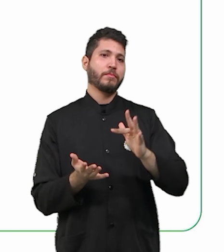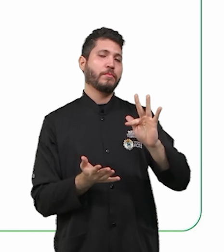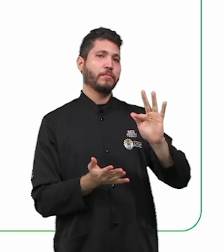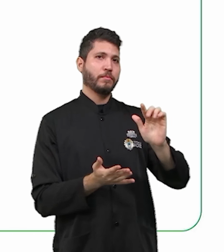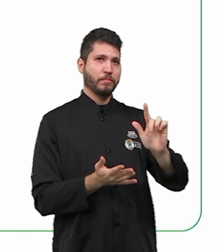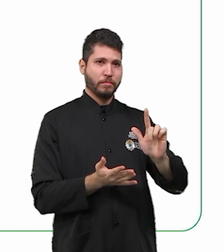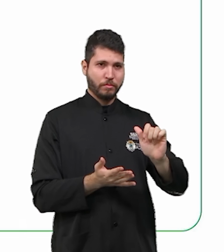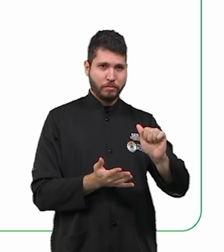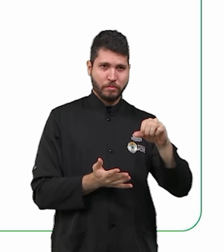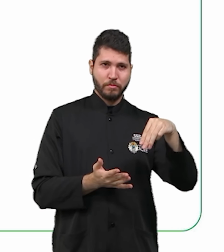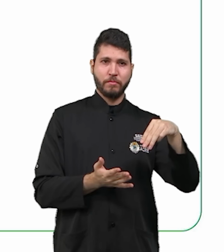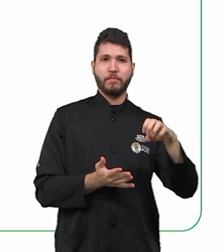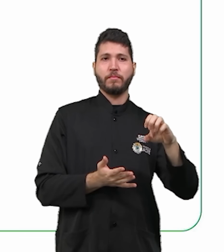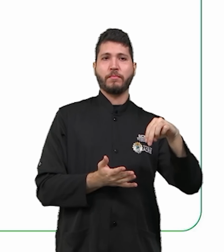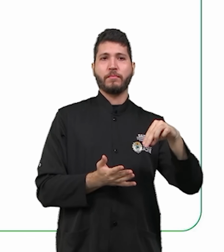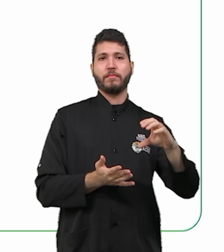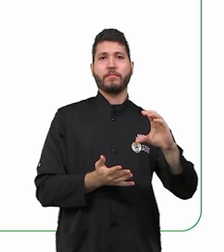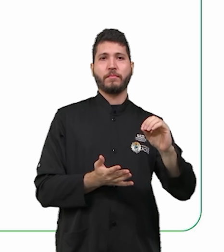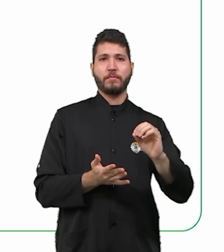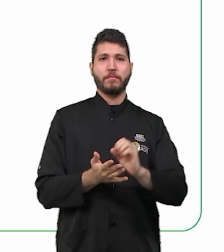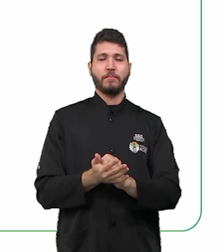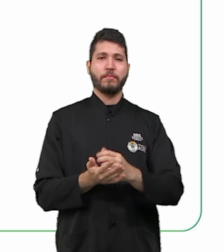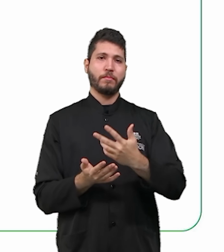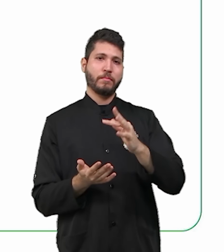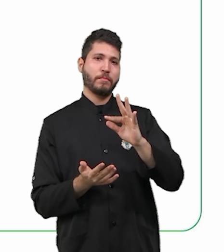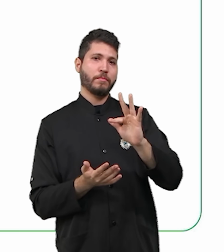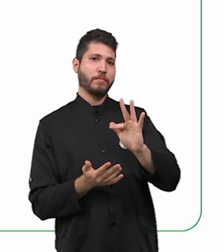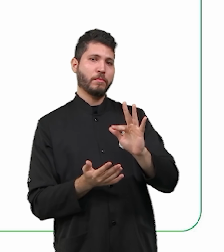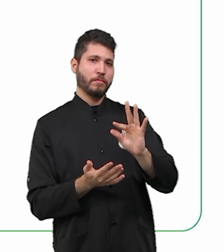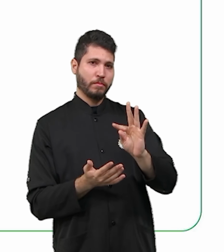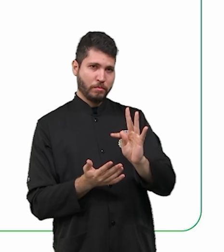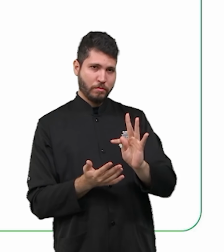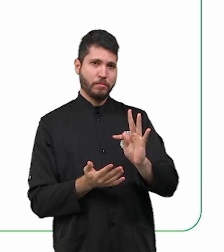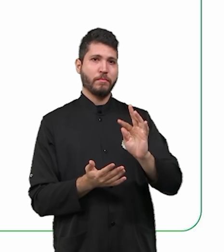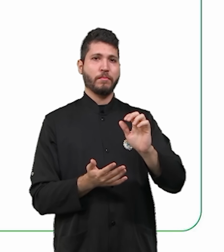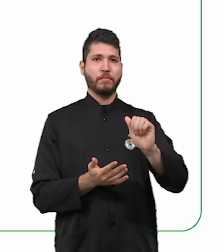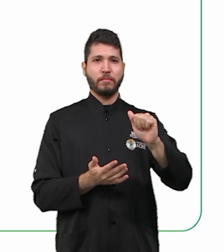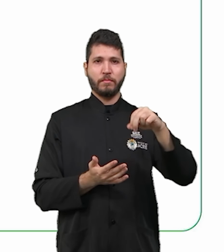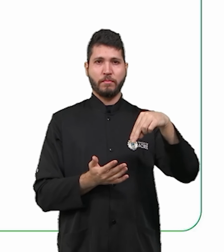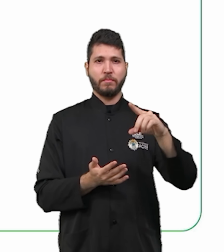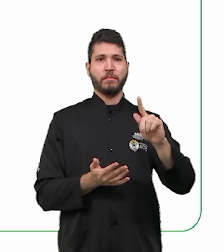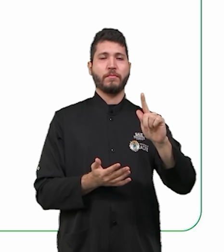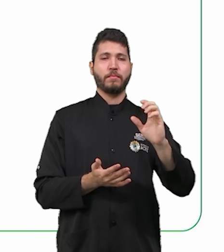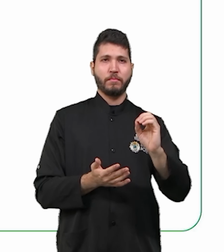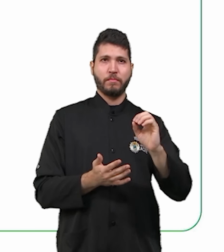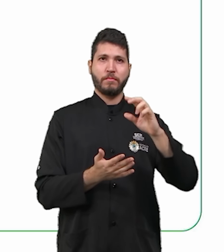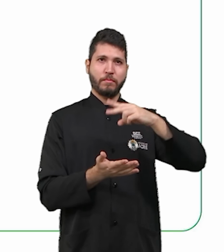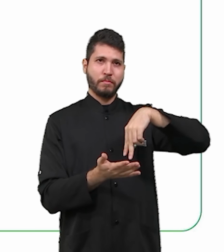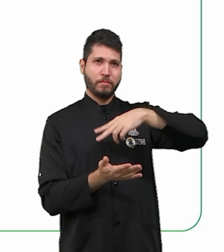flamenco, el tango, las danzas folclóricas.